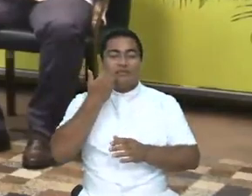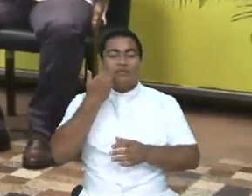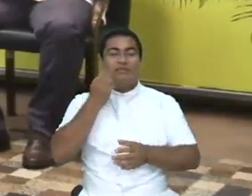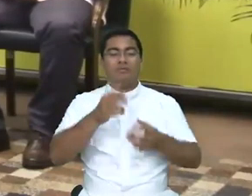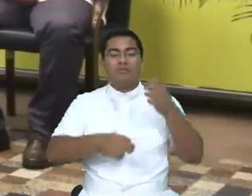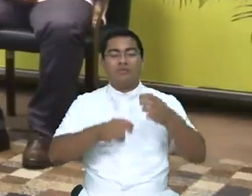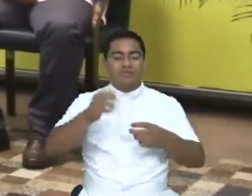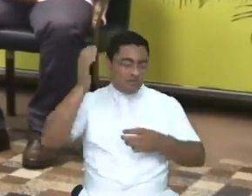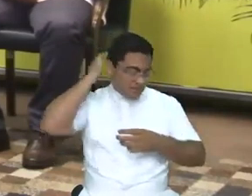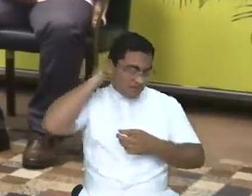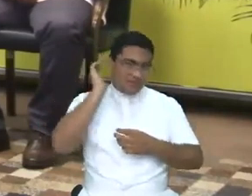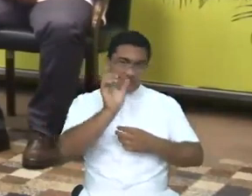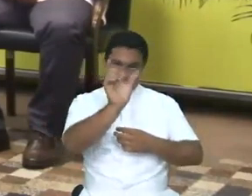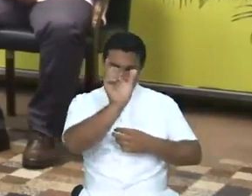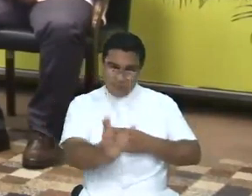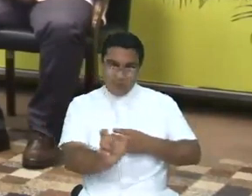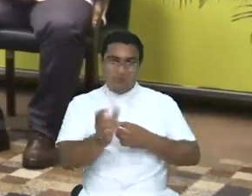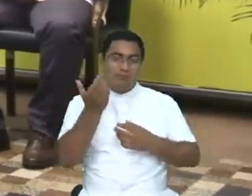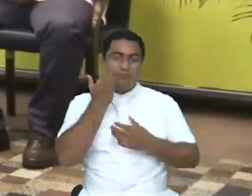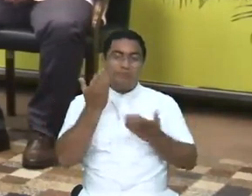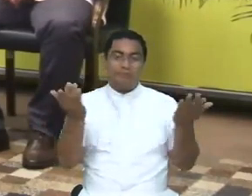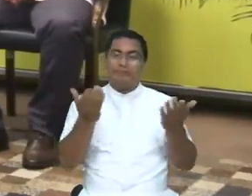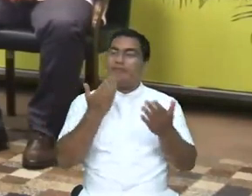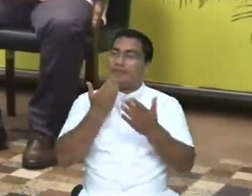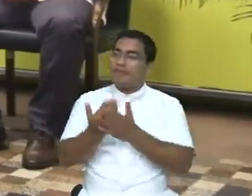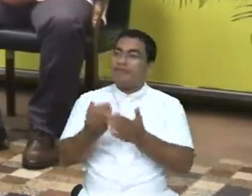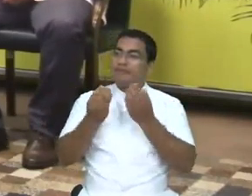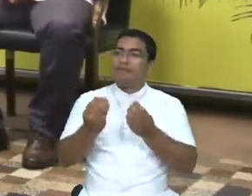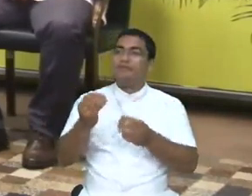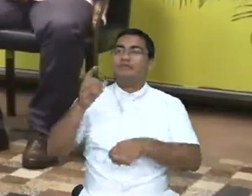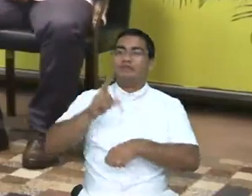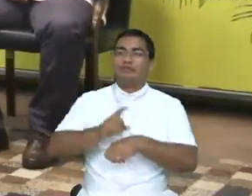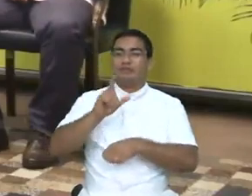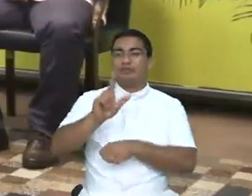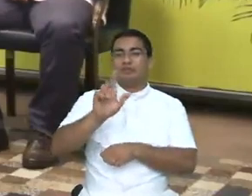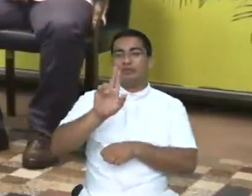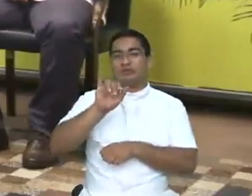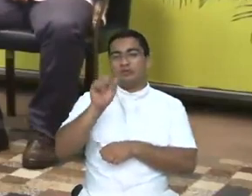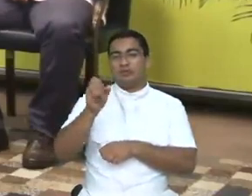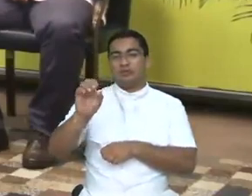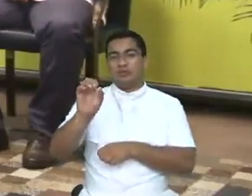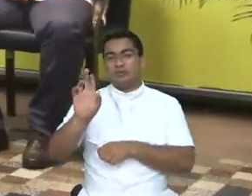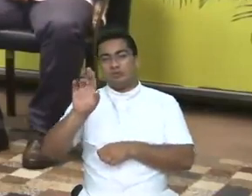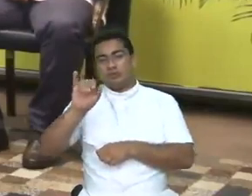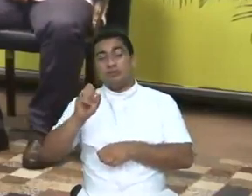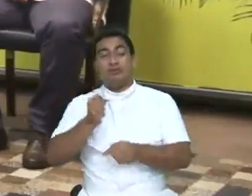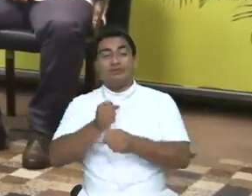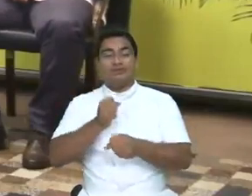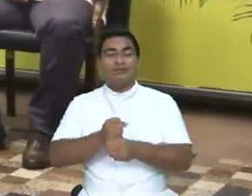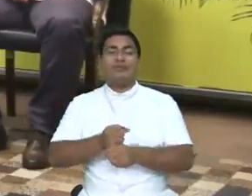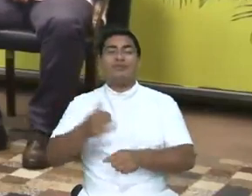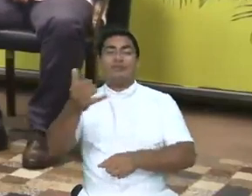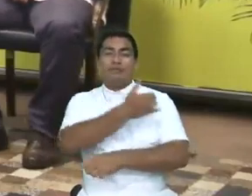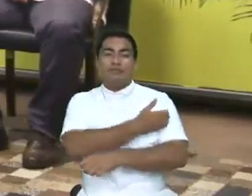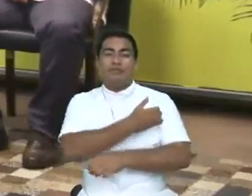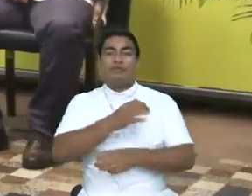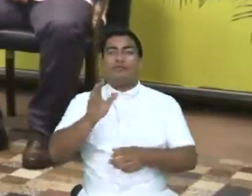en la columna vertebral. Gracias, doctor. Claro que sí, a la orden. Luis Osorio, ortopedista del Hospital Occidental de